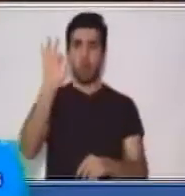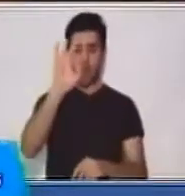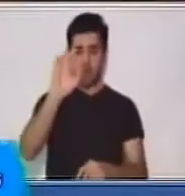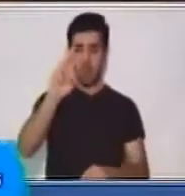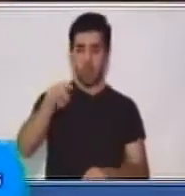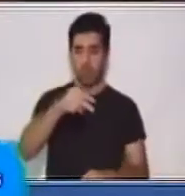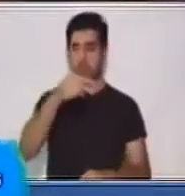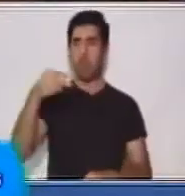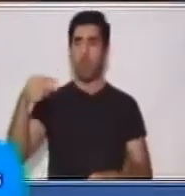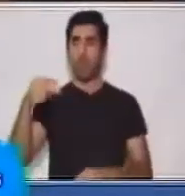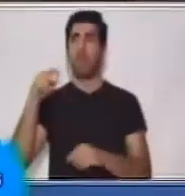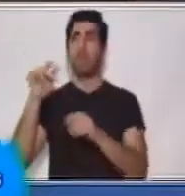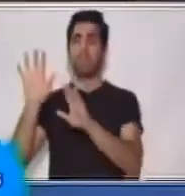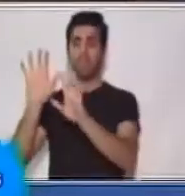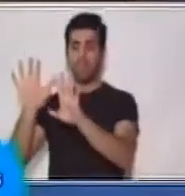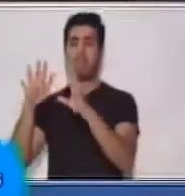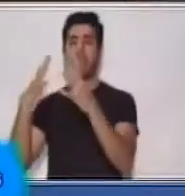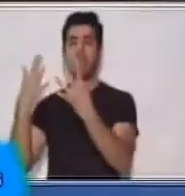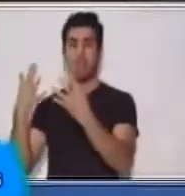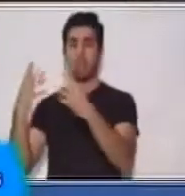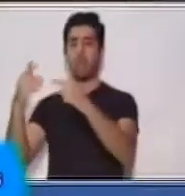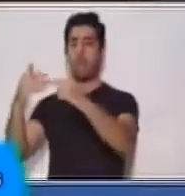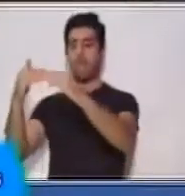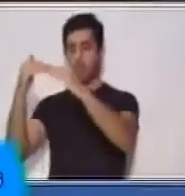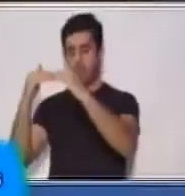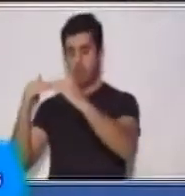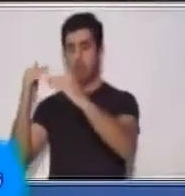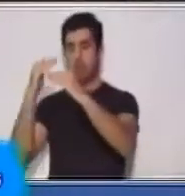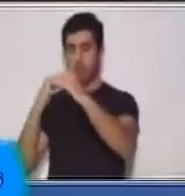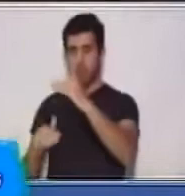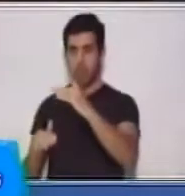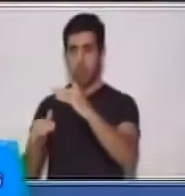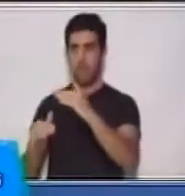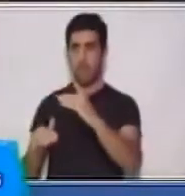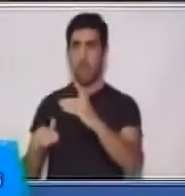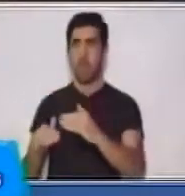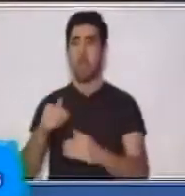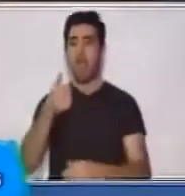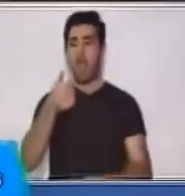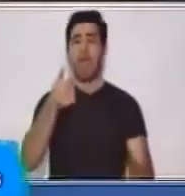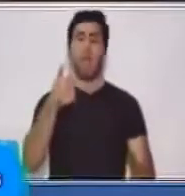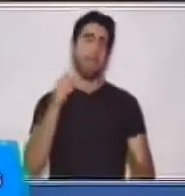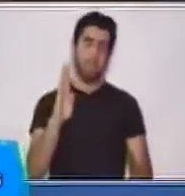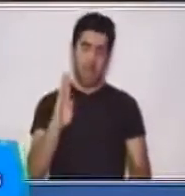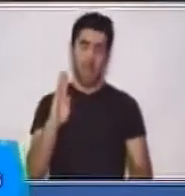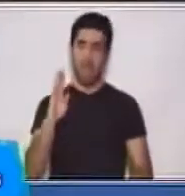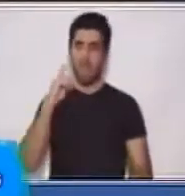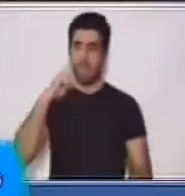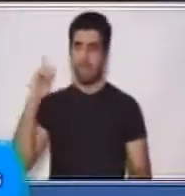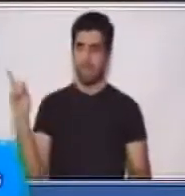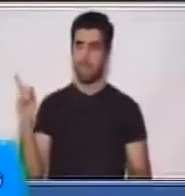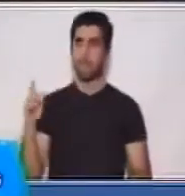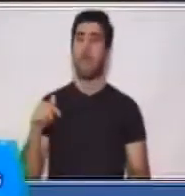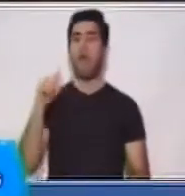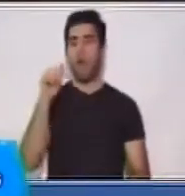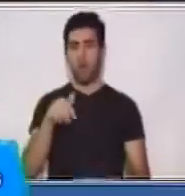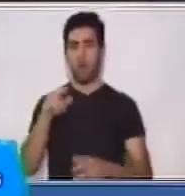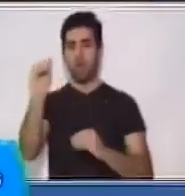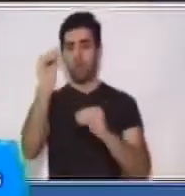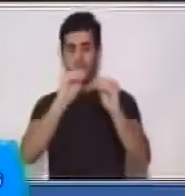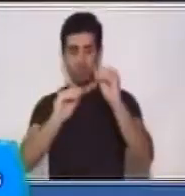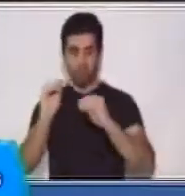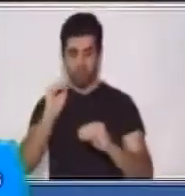19 sobre adyacente, no lo conozco, lo representamos con una literal y empezamos a